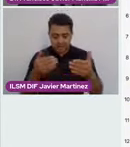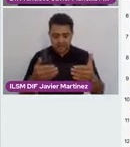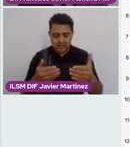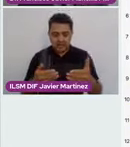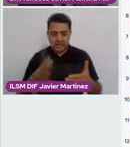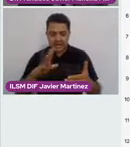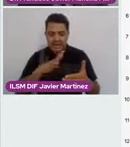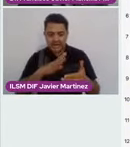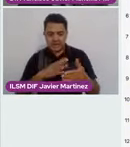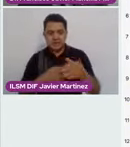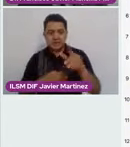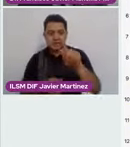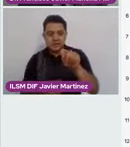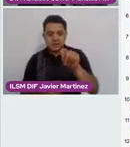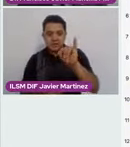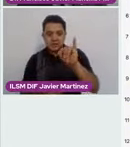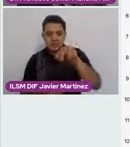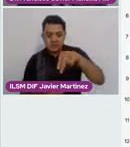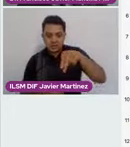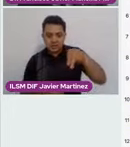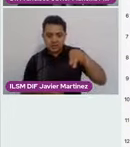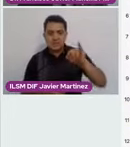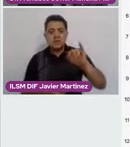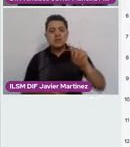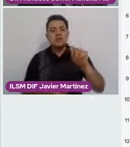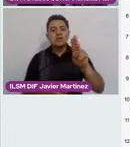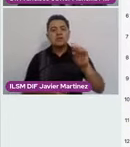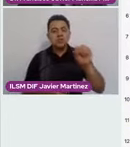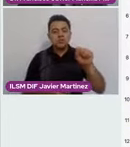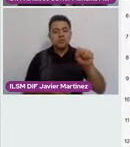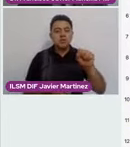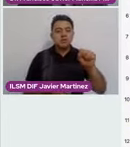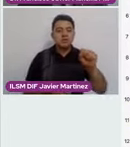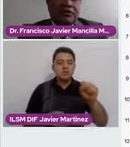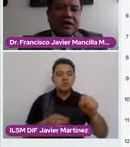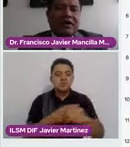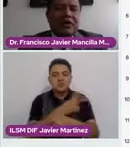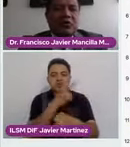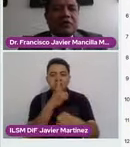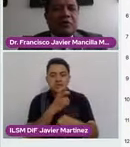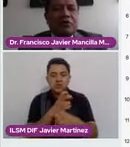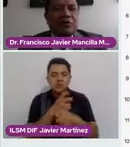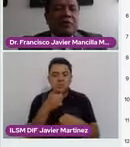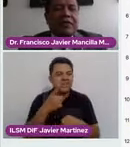donde el acúfeno o tinnitus obedece a un daño sobre el oído, ¿sí? El oído no puede